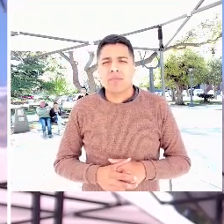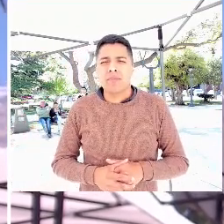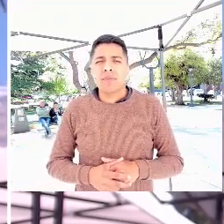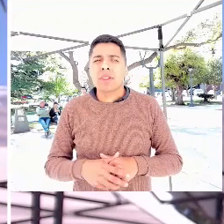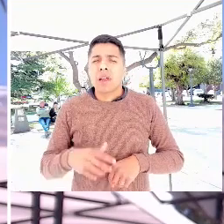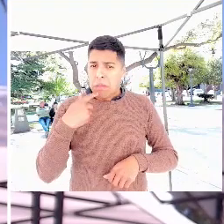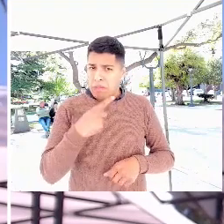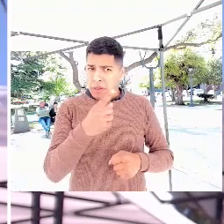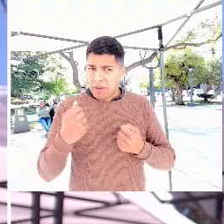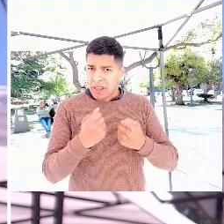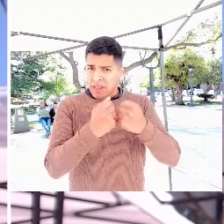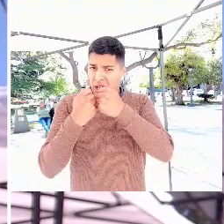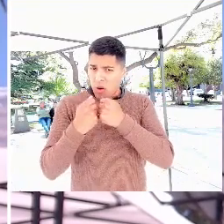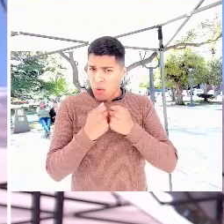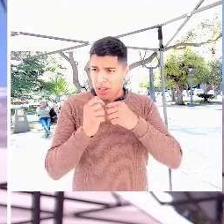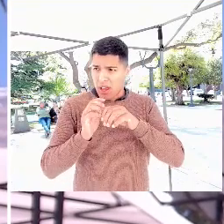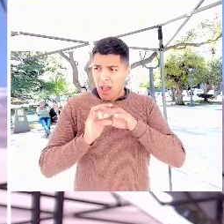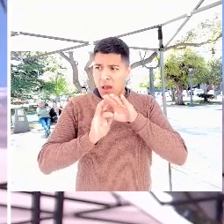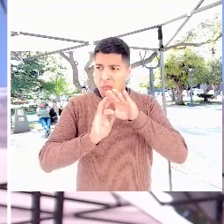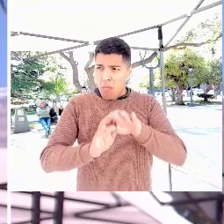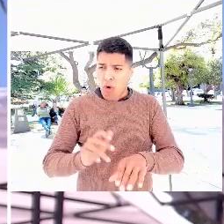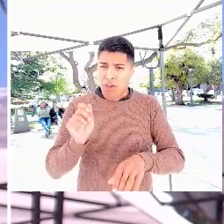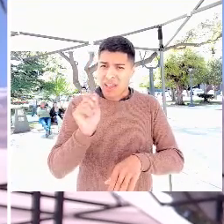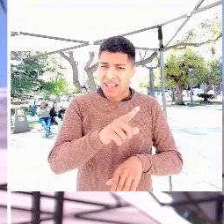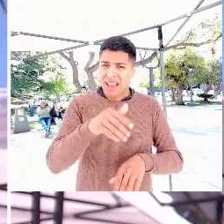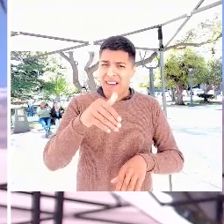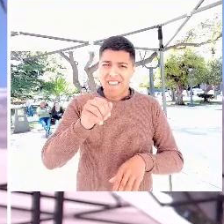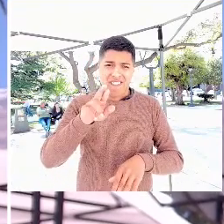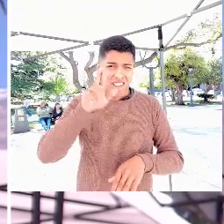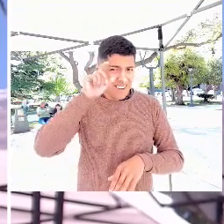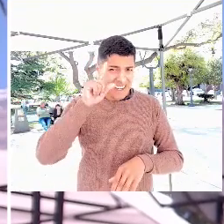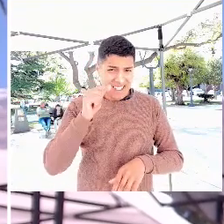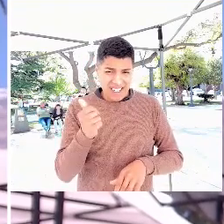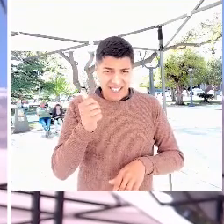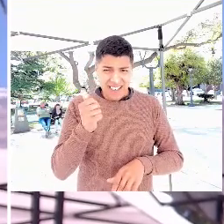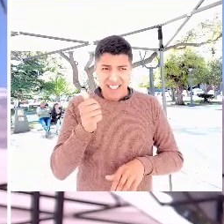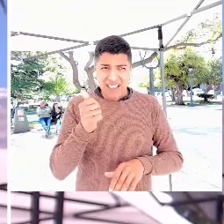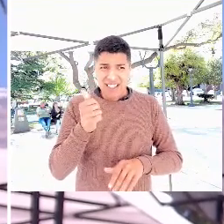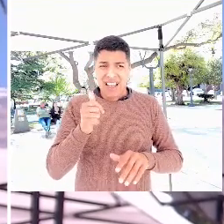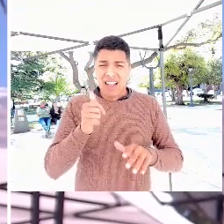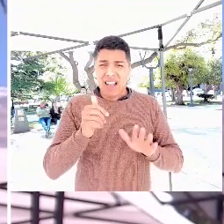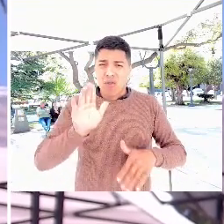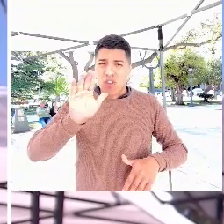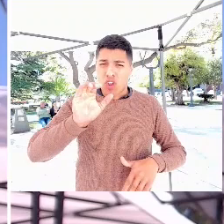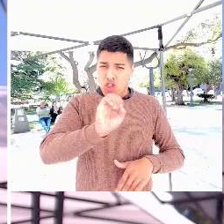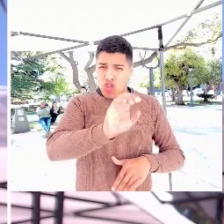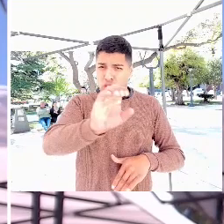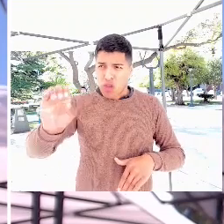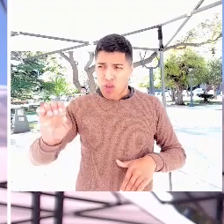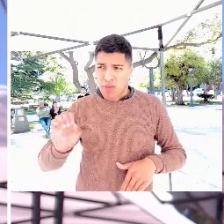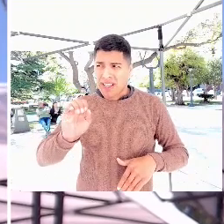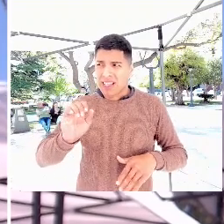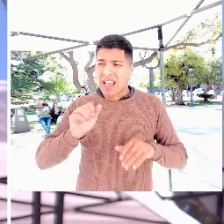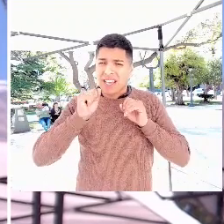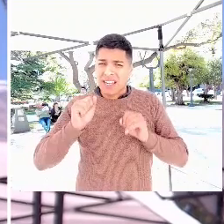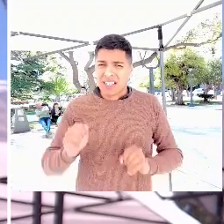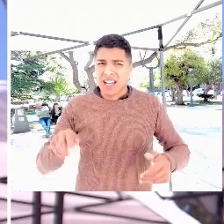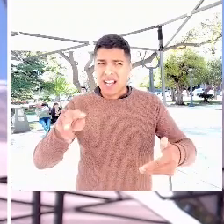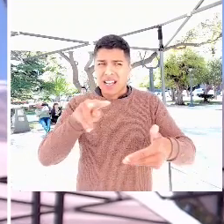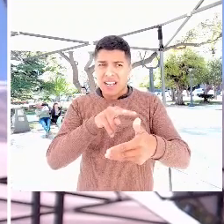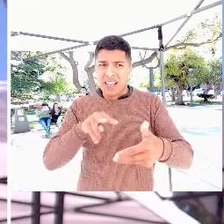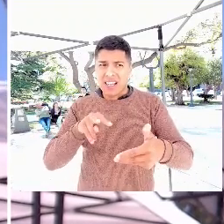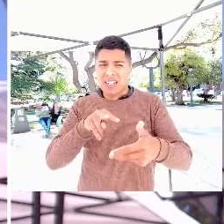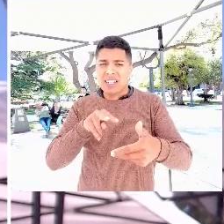A consideración del cuerpo, la moción de la concejal Fernández con el voto nominal, por Secretaría Administrativa, se